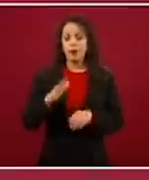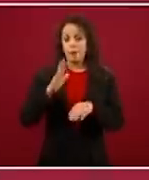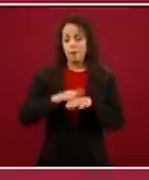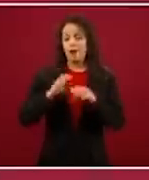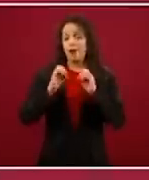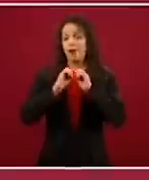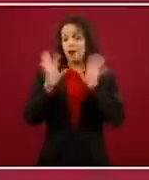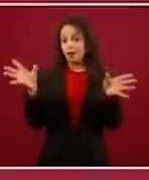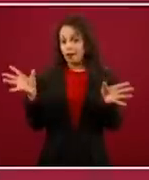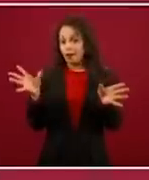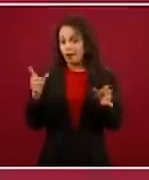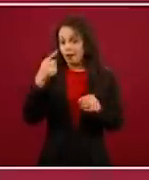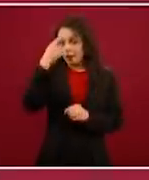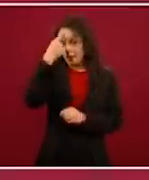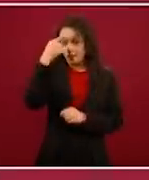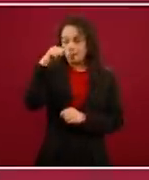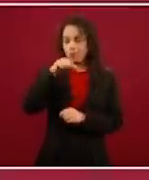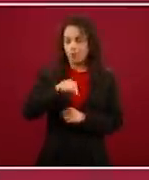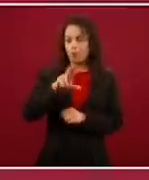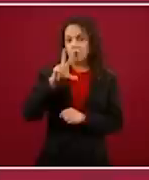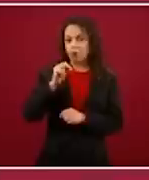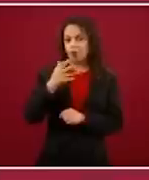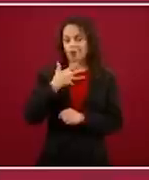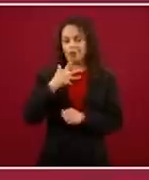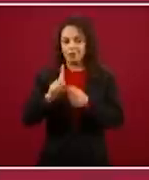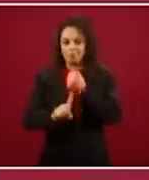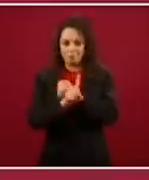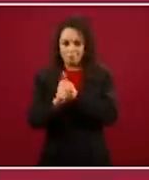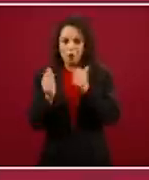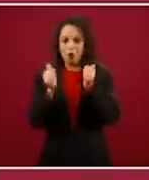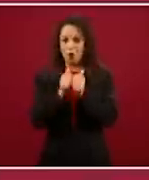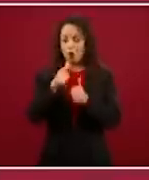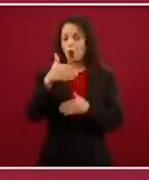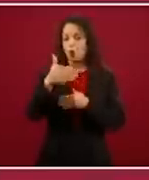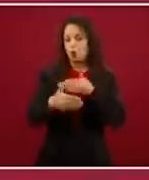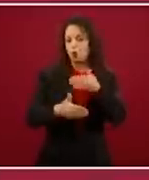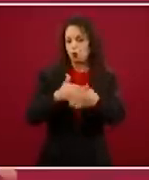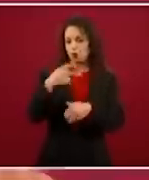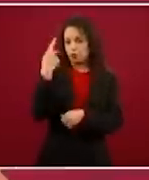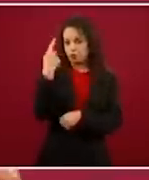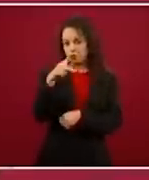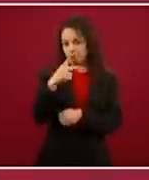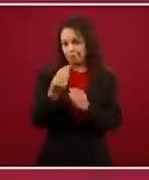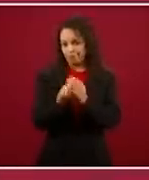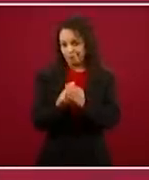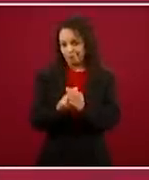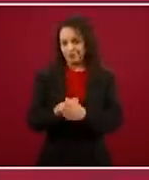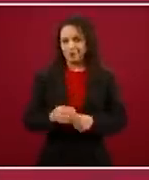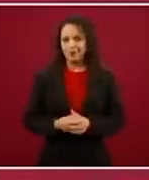afecte el debido proceso. Eso se lo